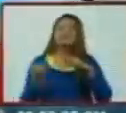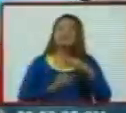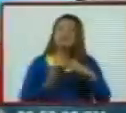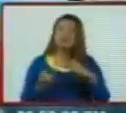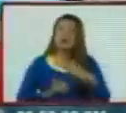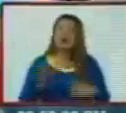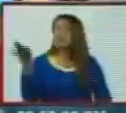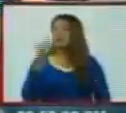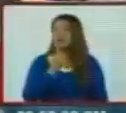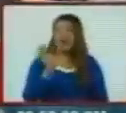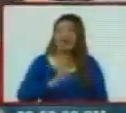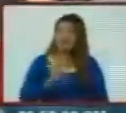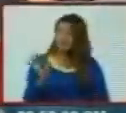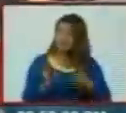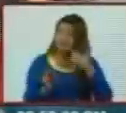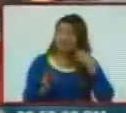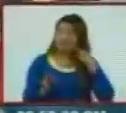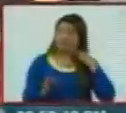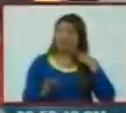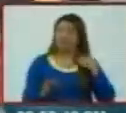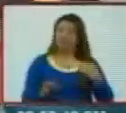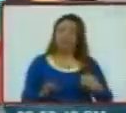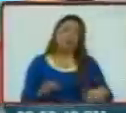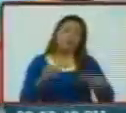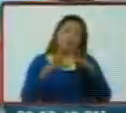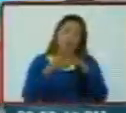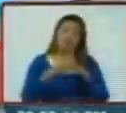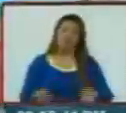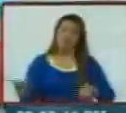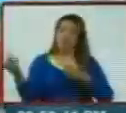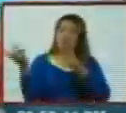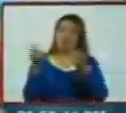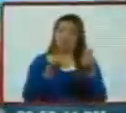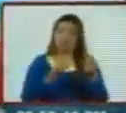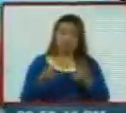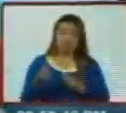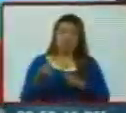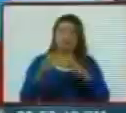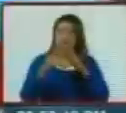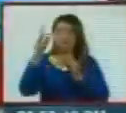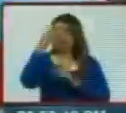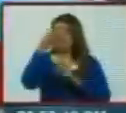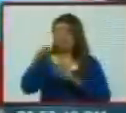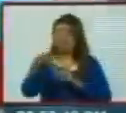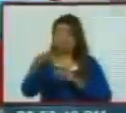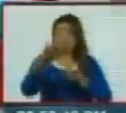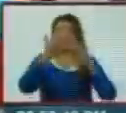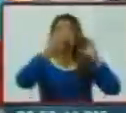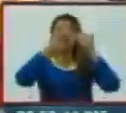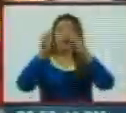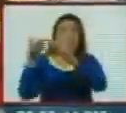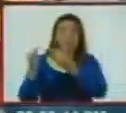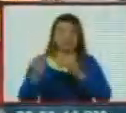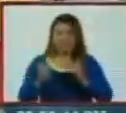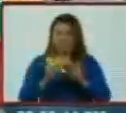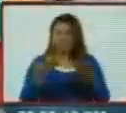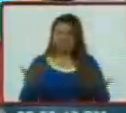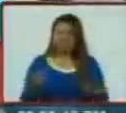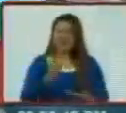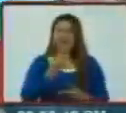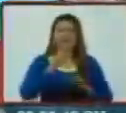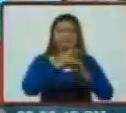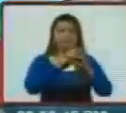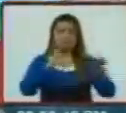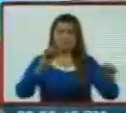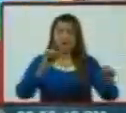haya ido, no se haya movilizado con todos sus recursos y con sus concejales a las comunidades para decirle, porque